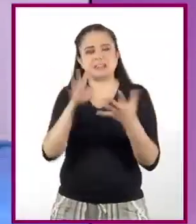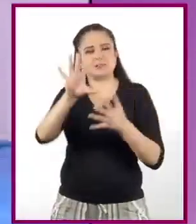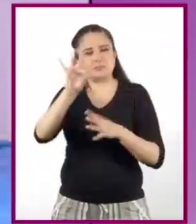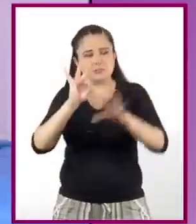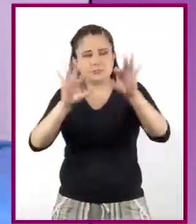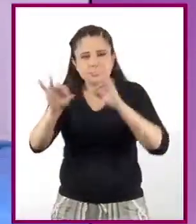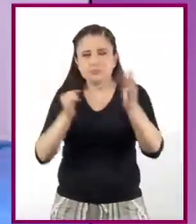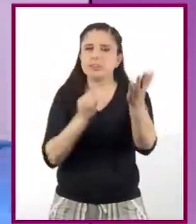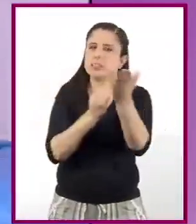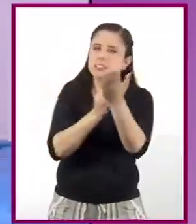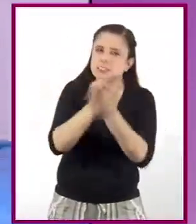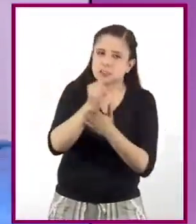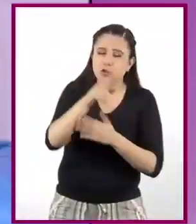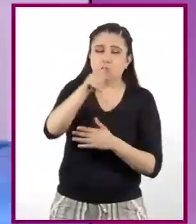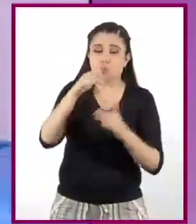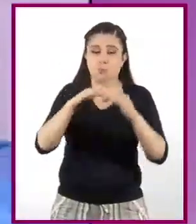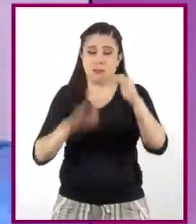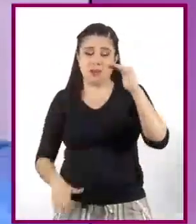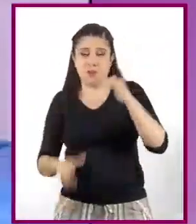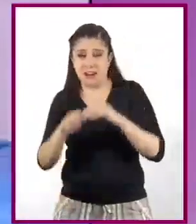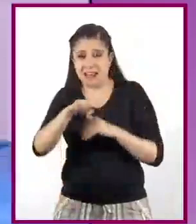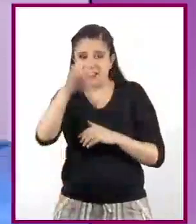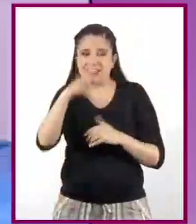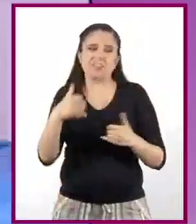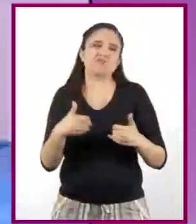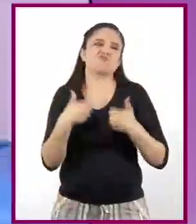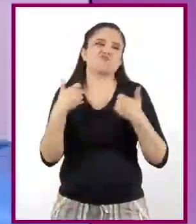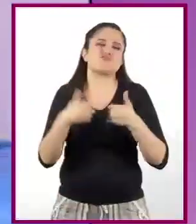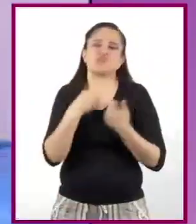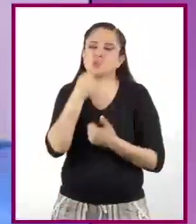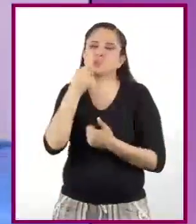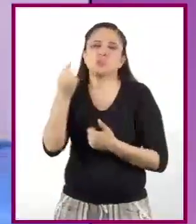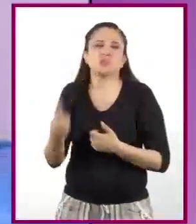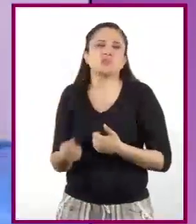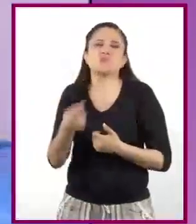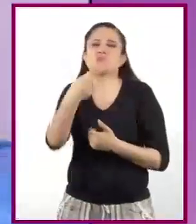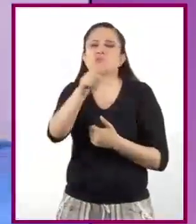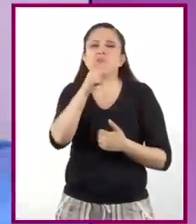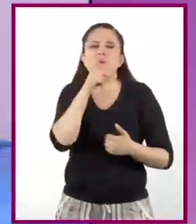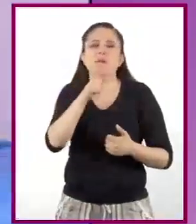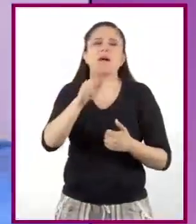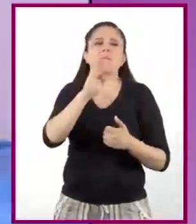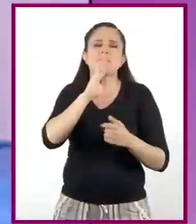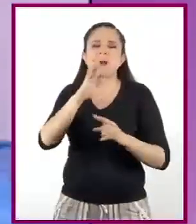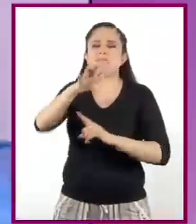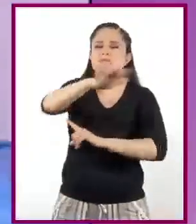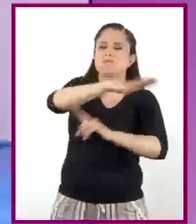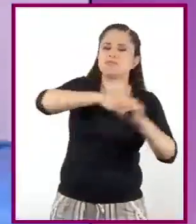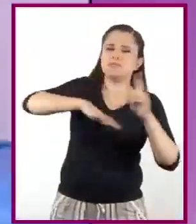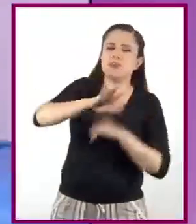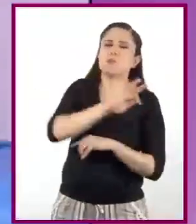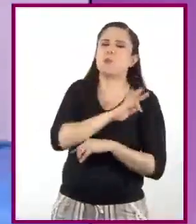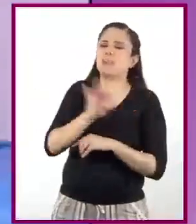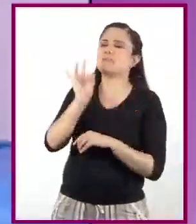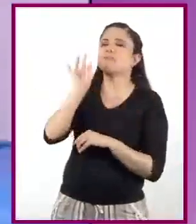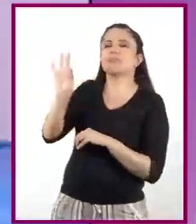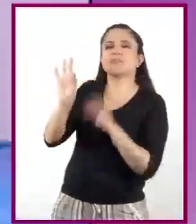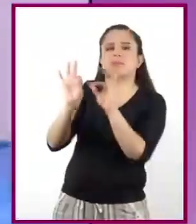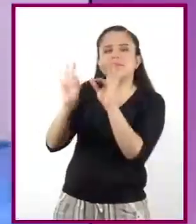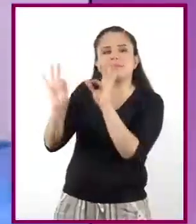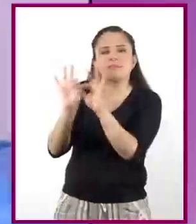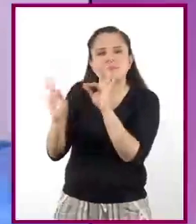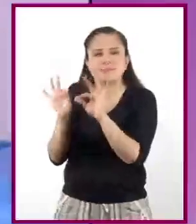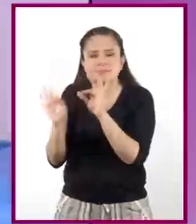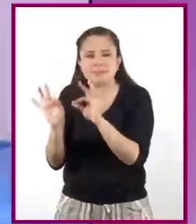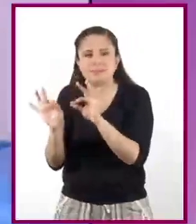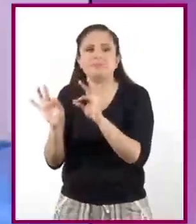fundamentada. Es decir, que cuando eres menor de edad o cuando eres muy pequeño, tus padres, tu entorno, tu sociedad todavía pueden influirte